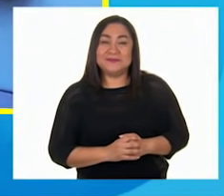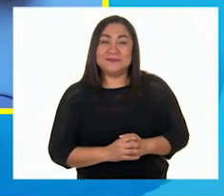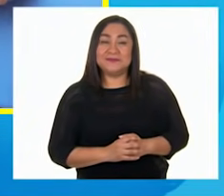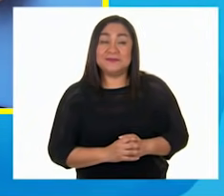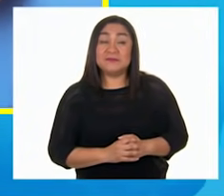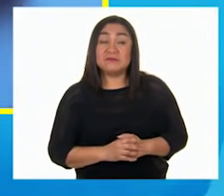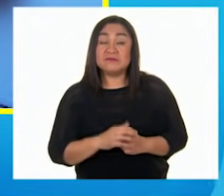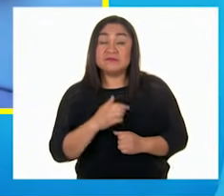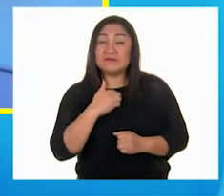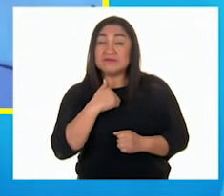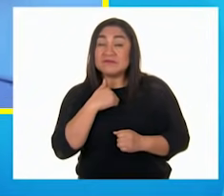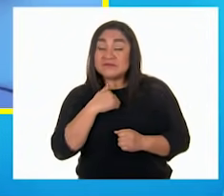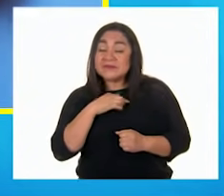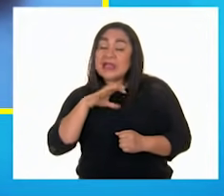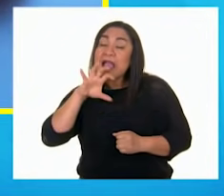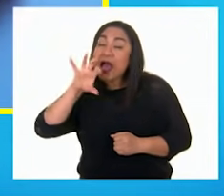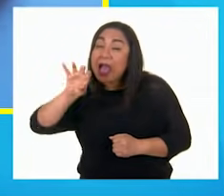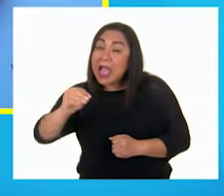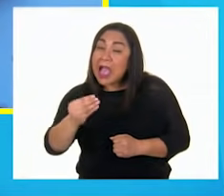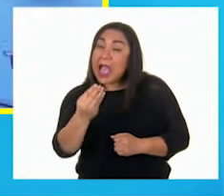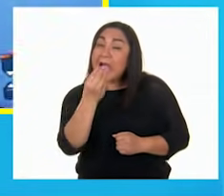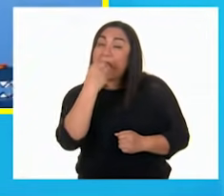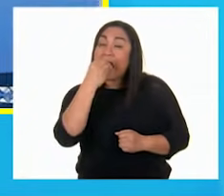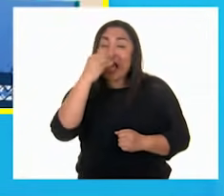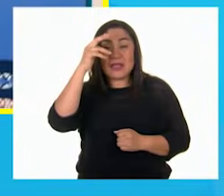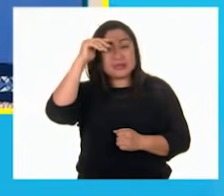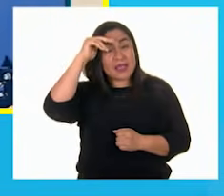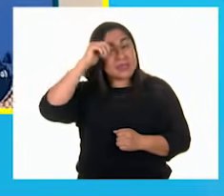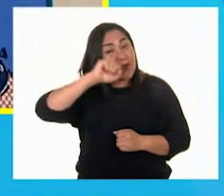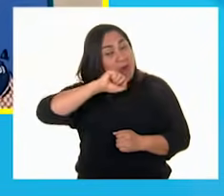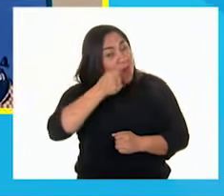¡Me como mi zanahoria!